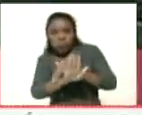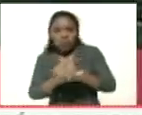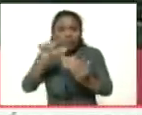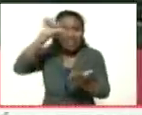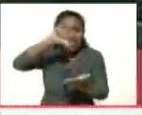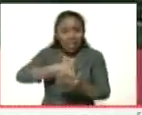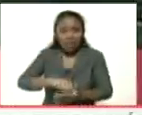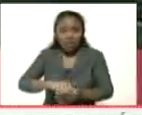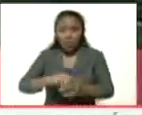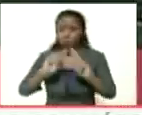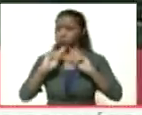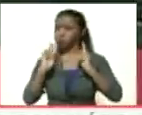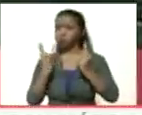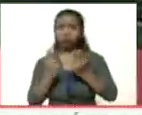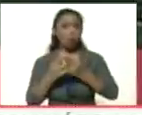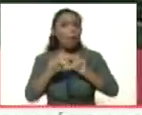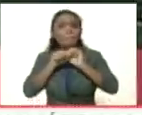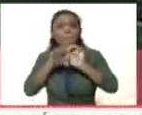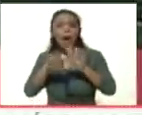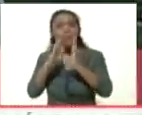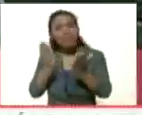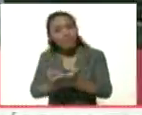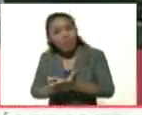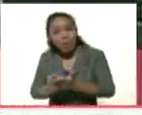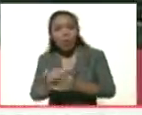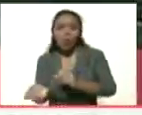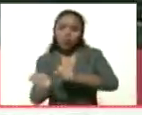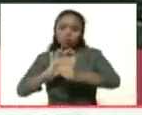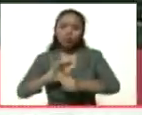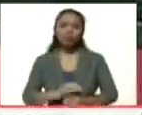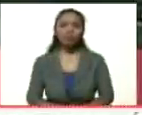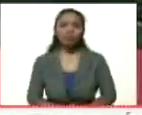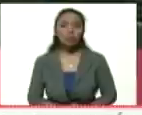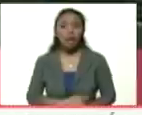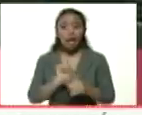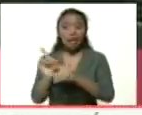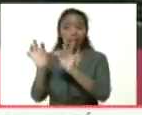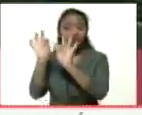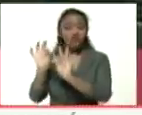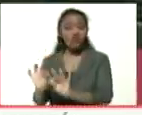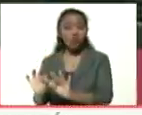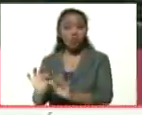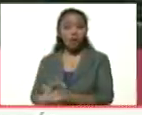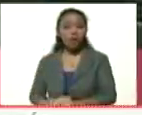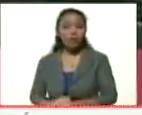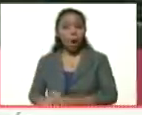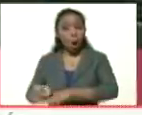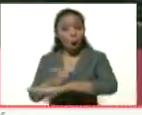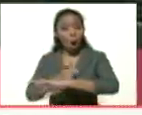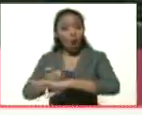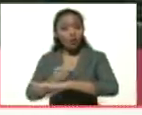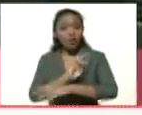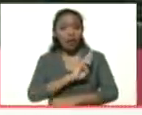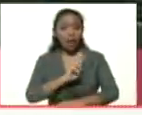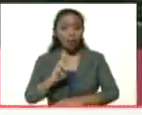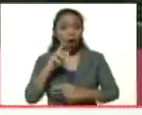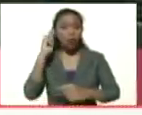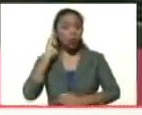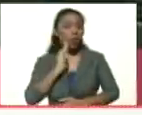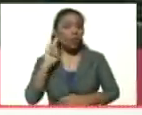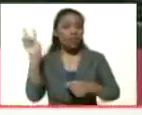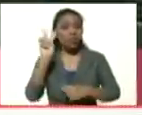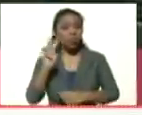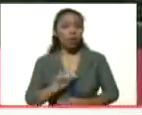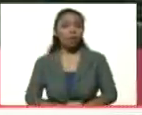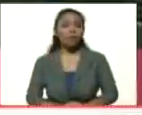epicentro universal de la pandemia por COVID-19. En ese sentido, el gobierno de la República Bolivariana de